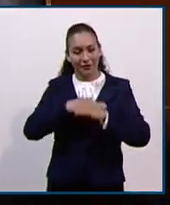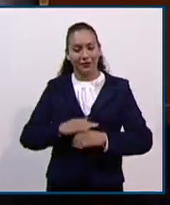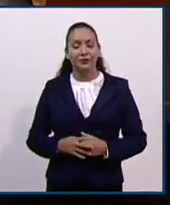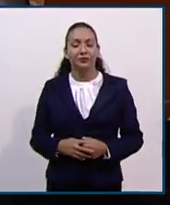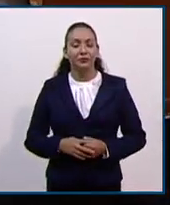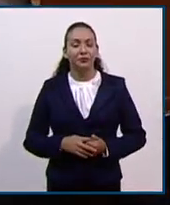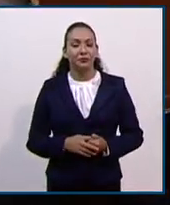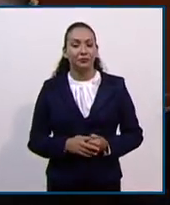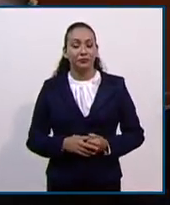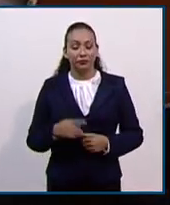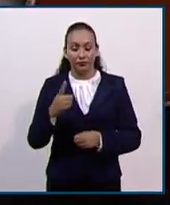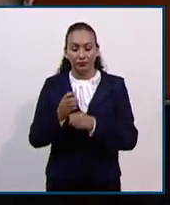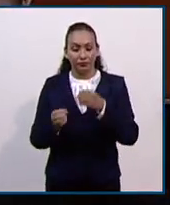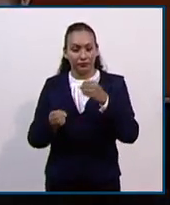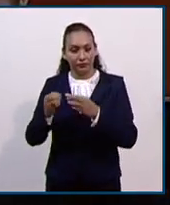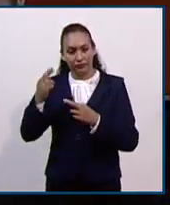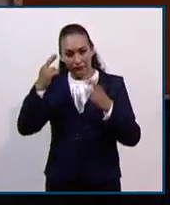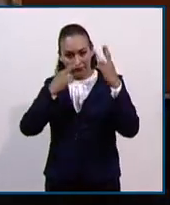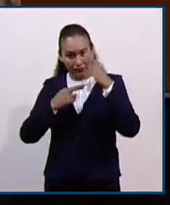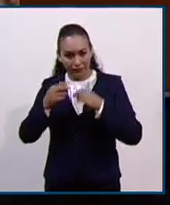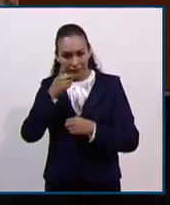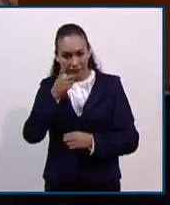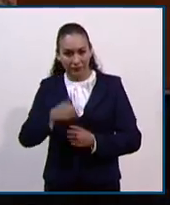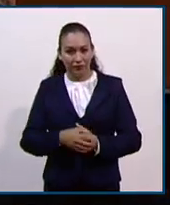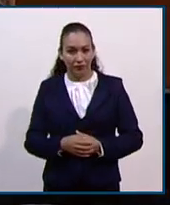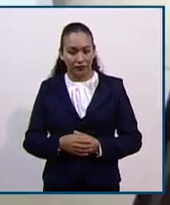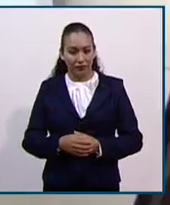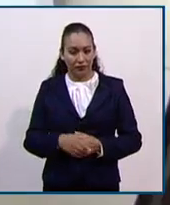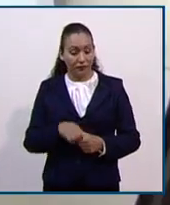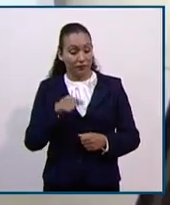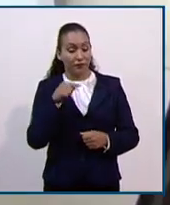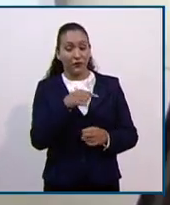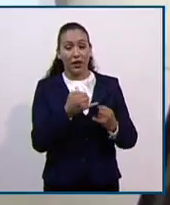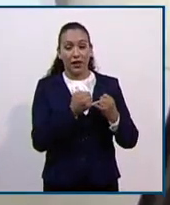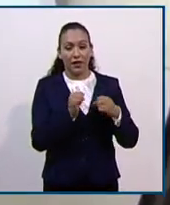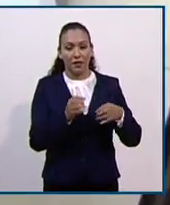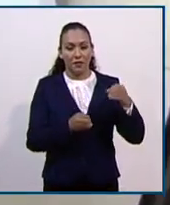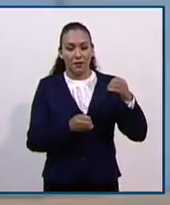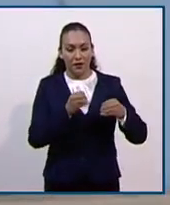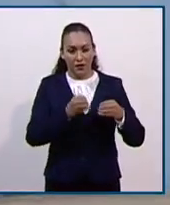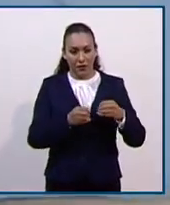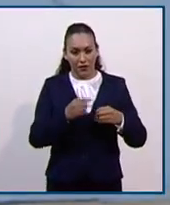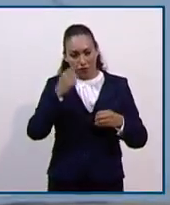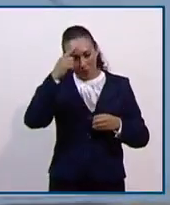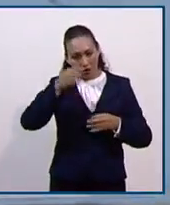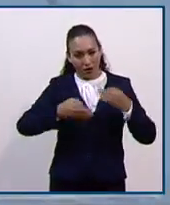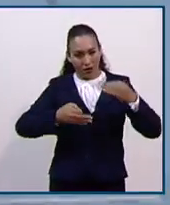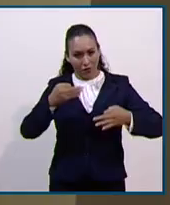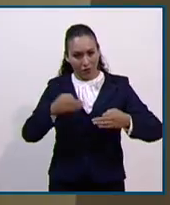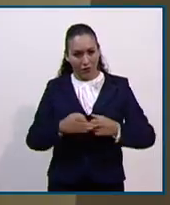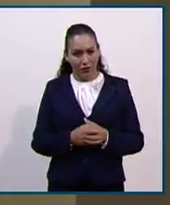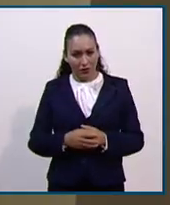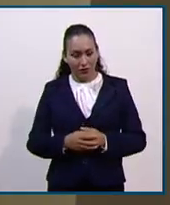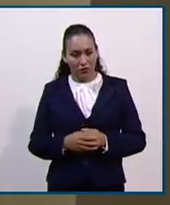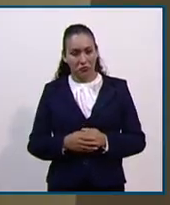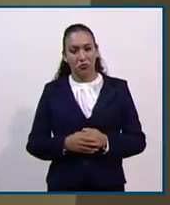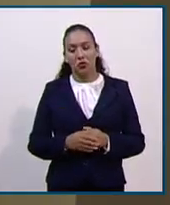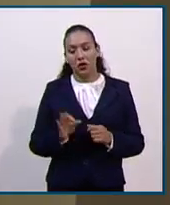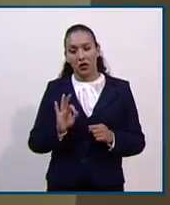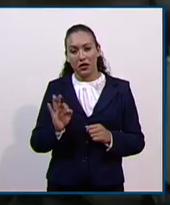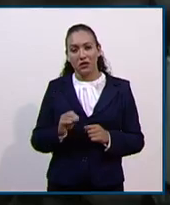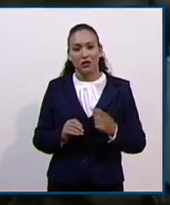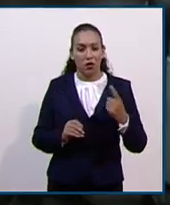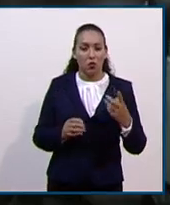La primera sala de la Corte determinó que, con independencia de la integración del Tribunal de Enjuiciamiento, ya sea con una o